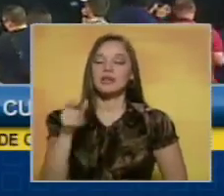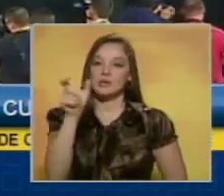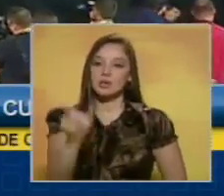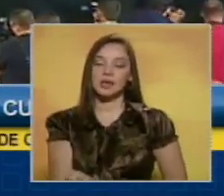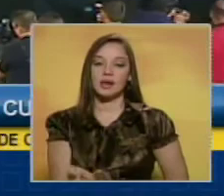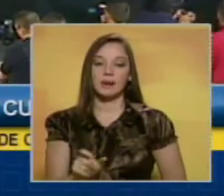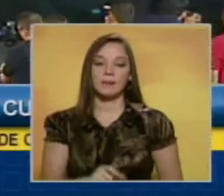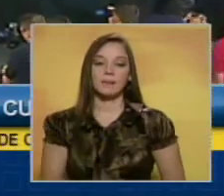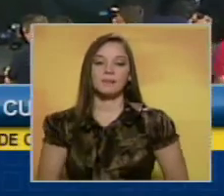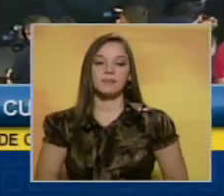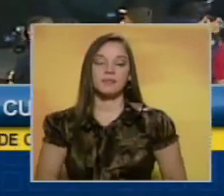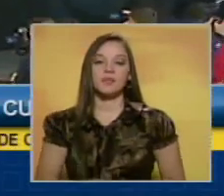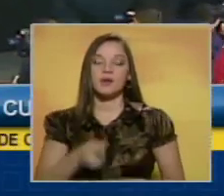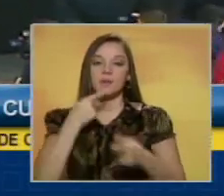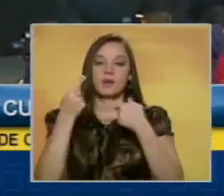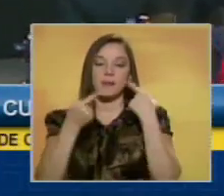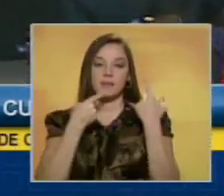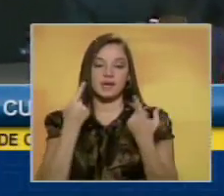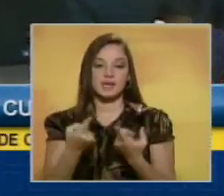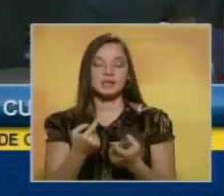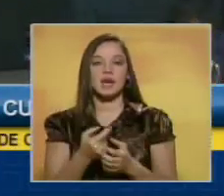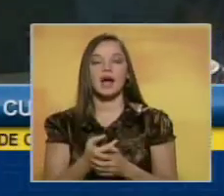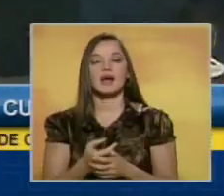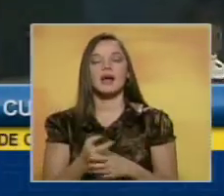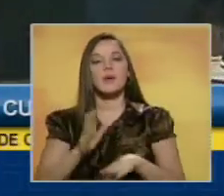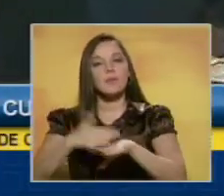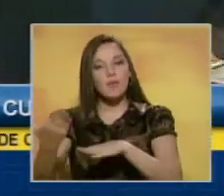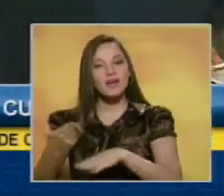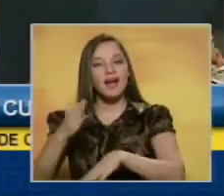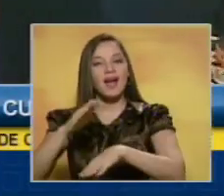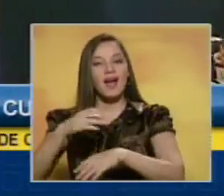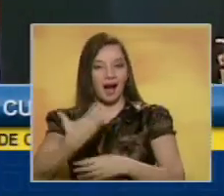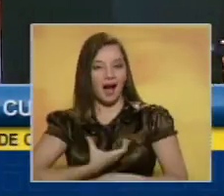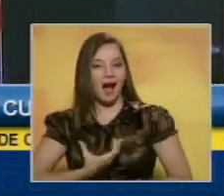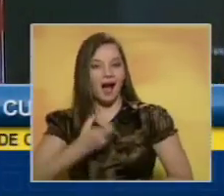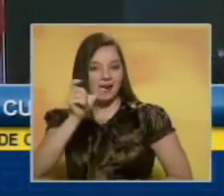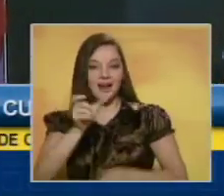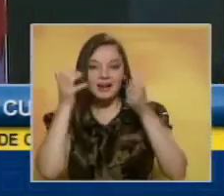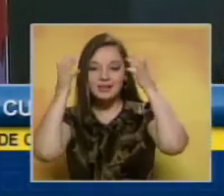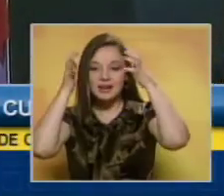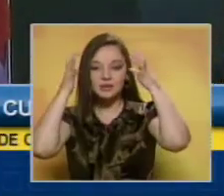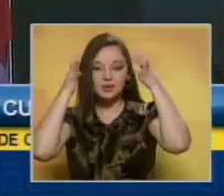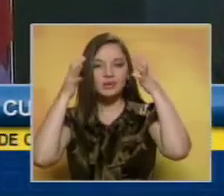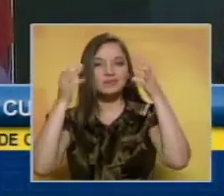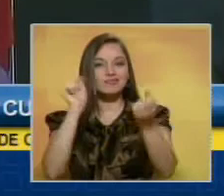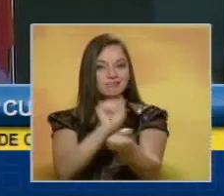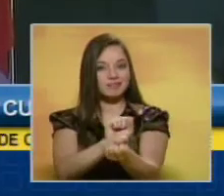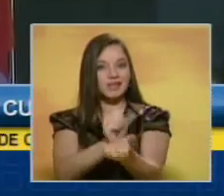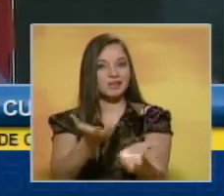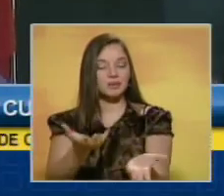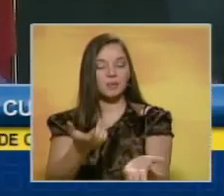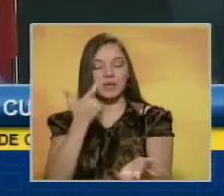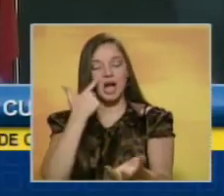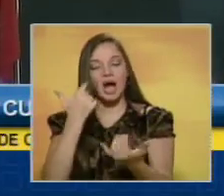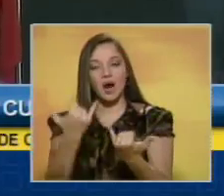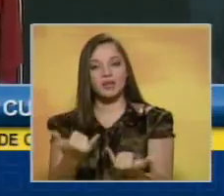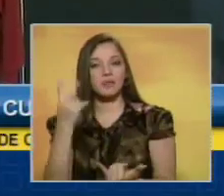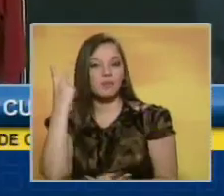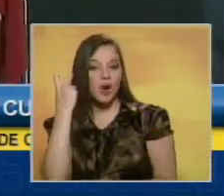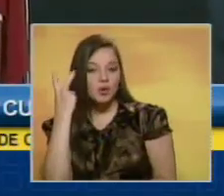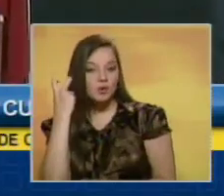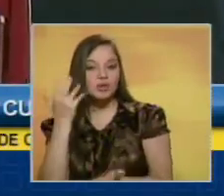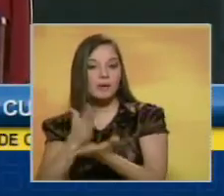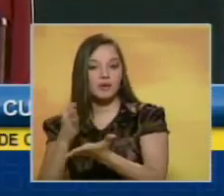mes, desde la detención del alcalde metropolitano. De inmediato vamos a escuchar las declaraciones de